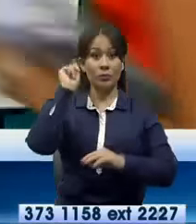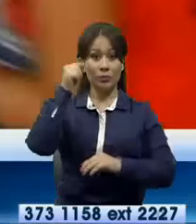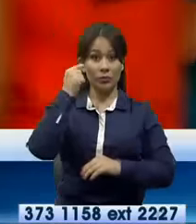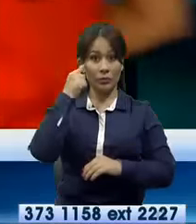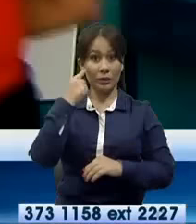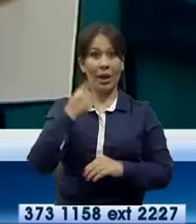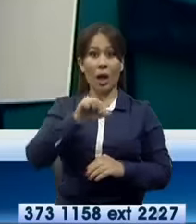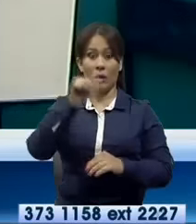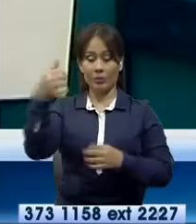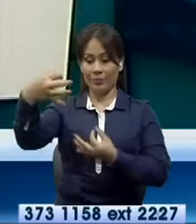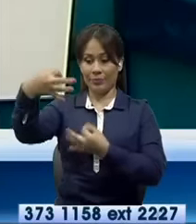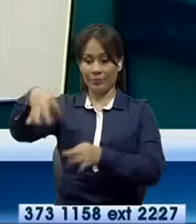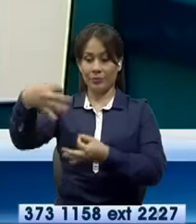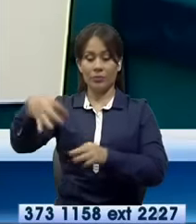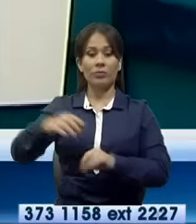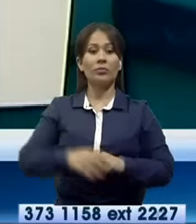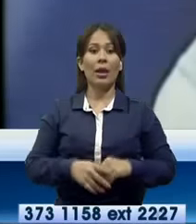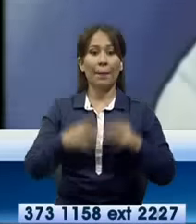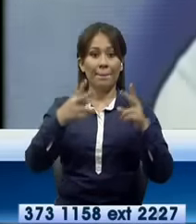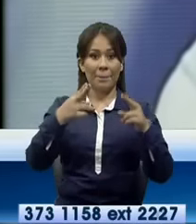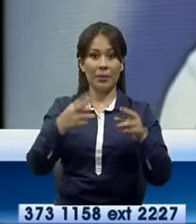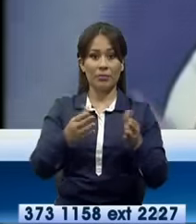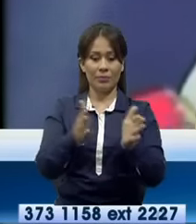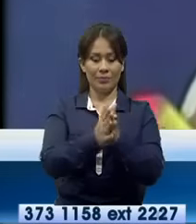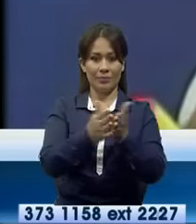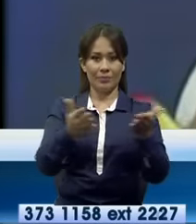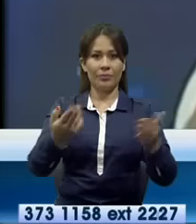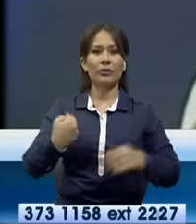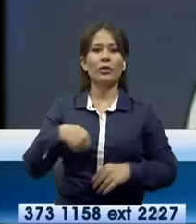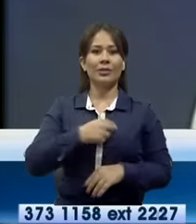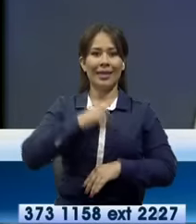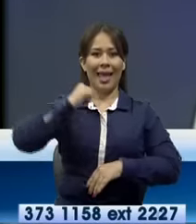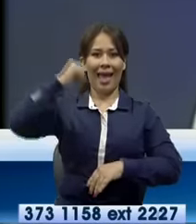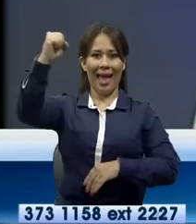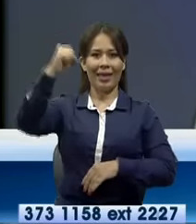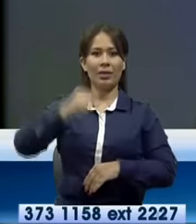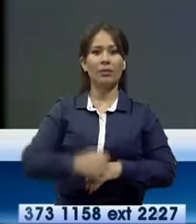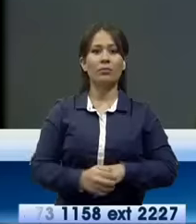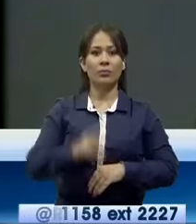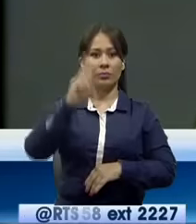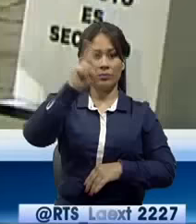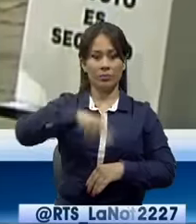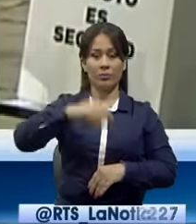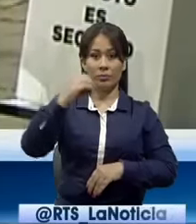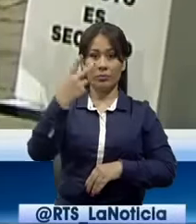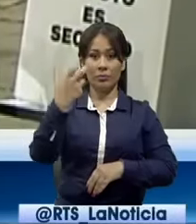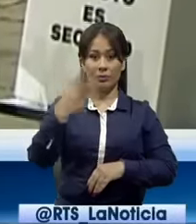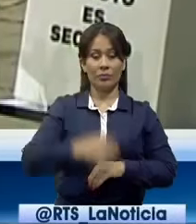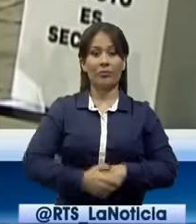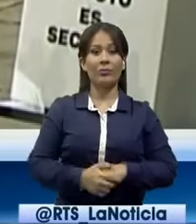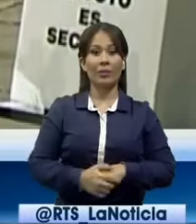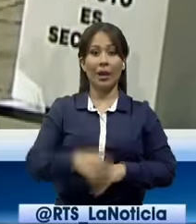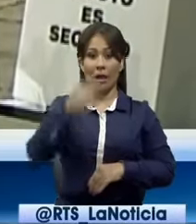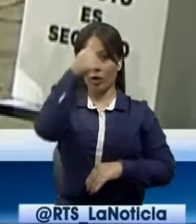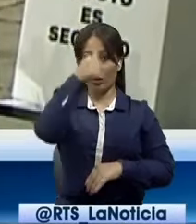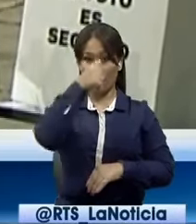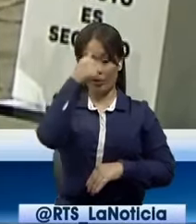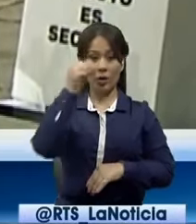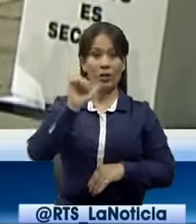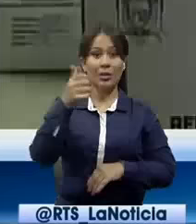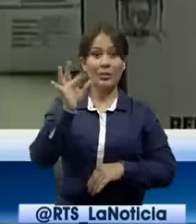otra papeleta aparezca en el mismo biombo. Ganamos el 2013 con más del 70% de los votos. El domingo 19 de